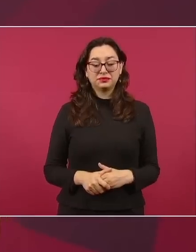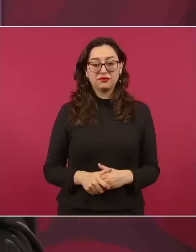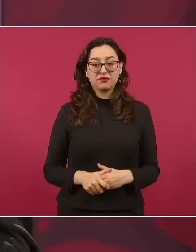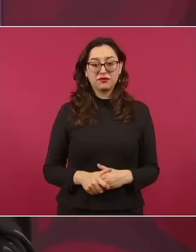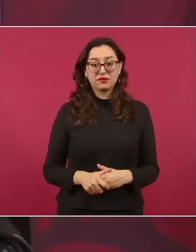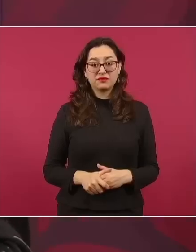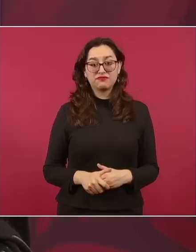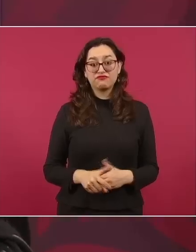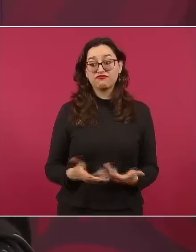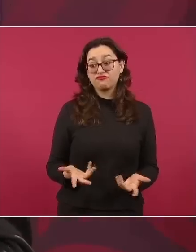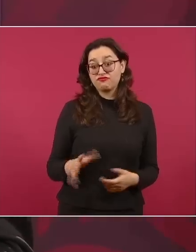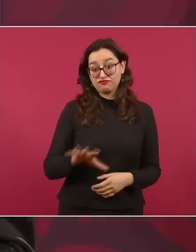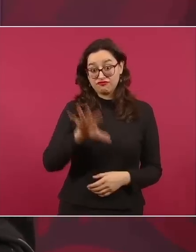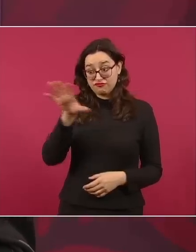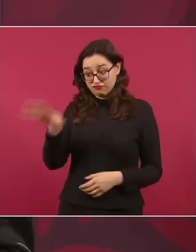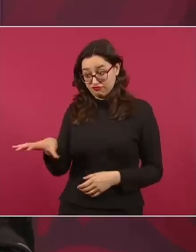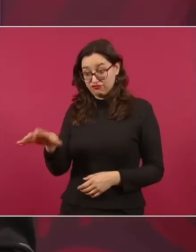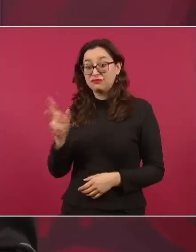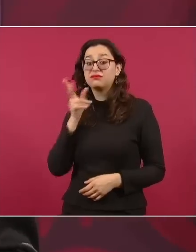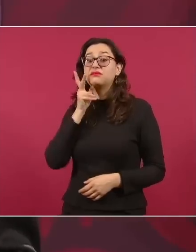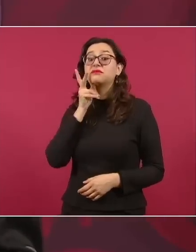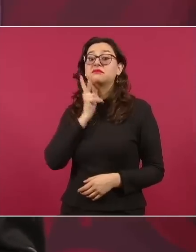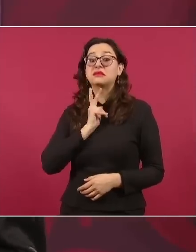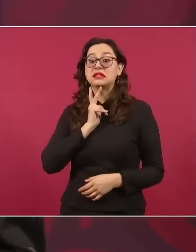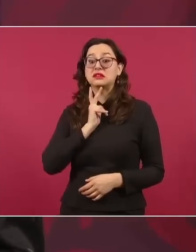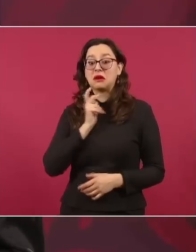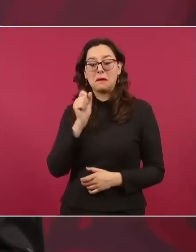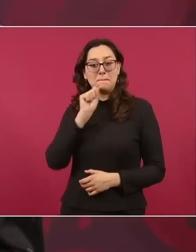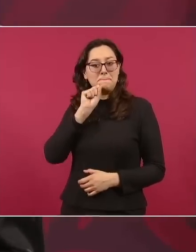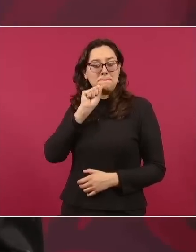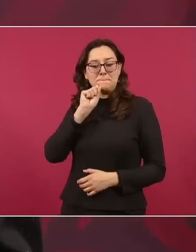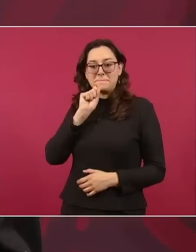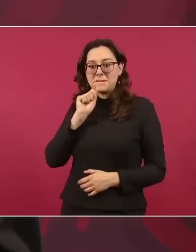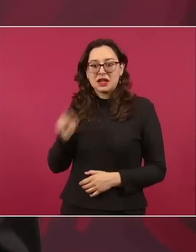Y en producción petrolera lo mismo.